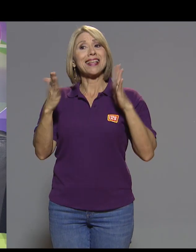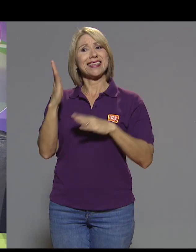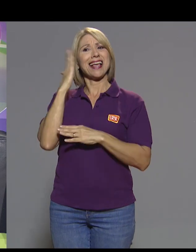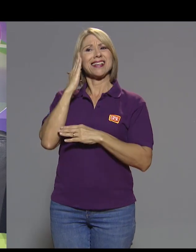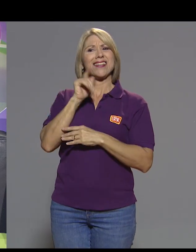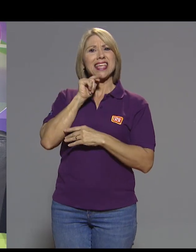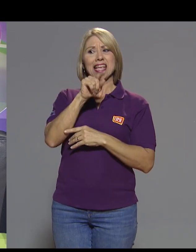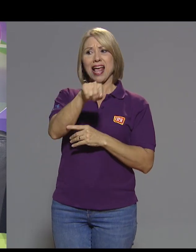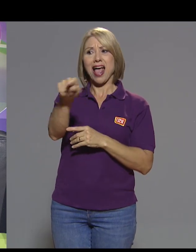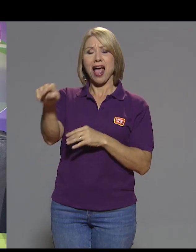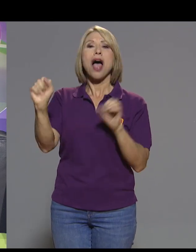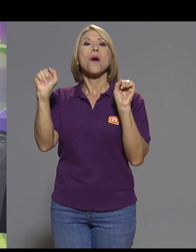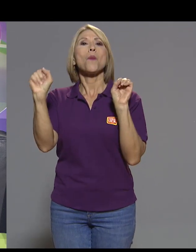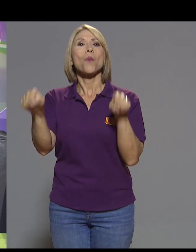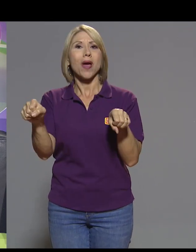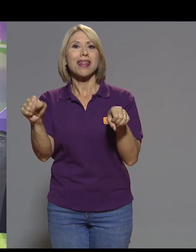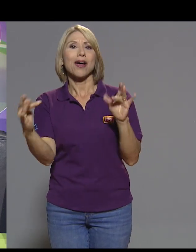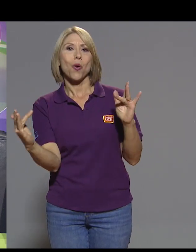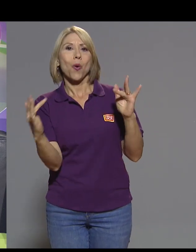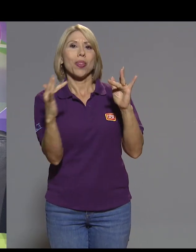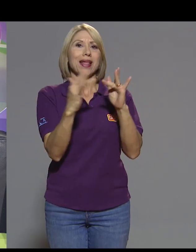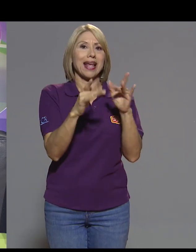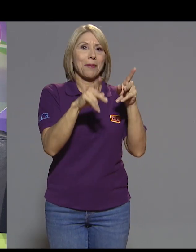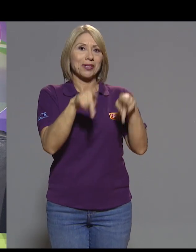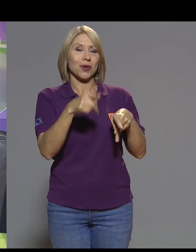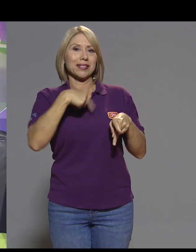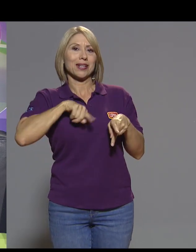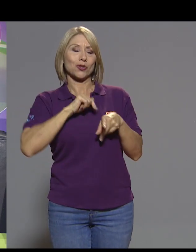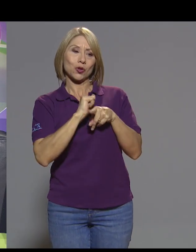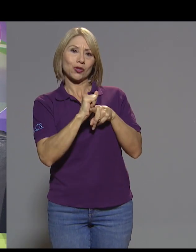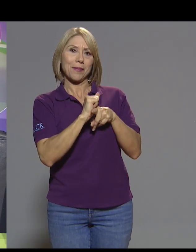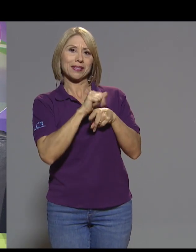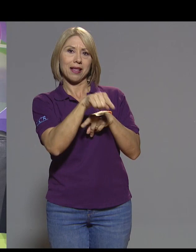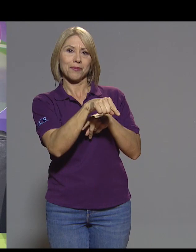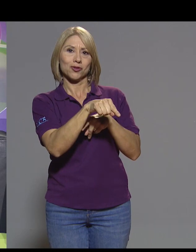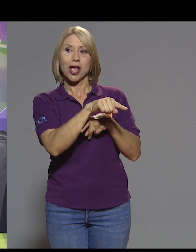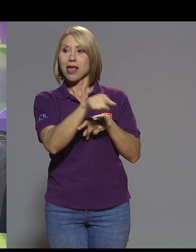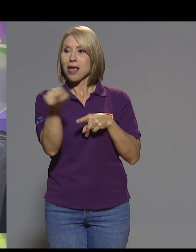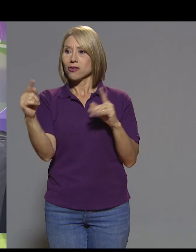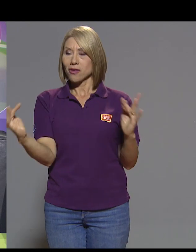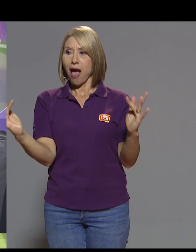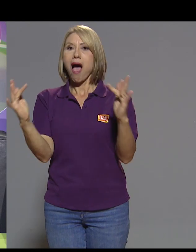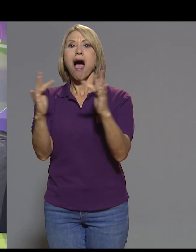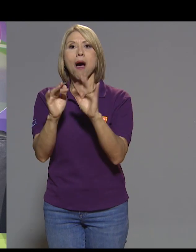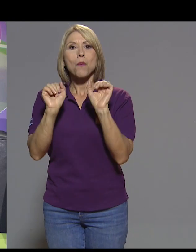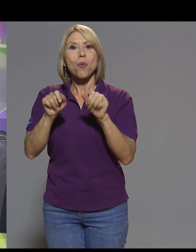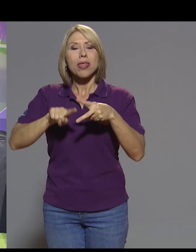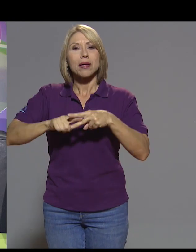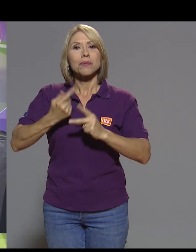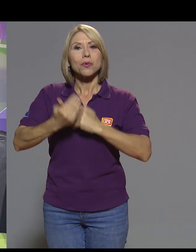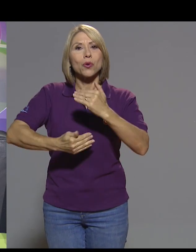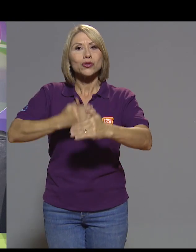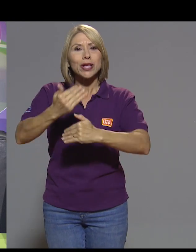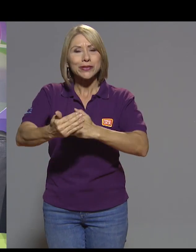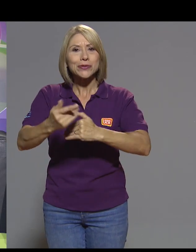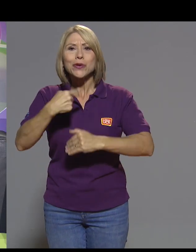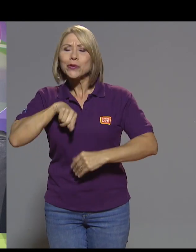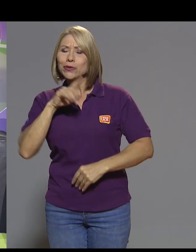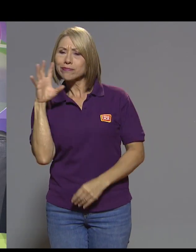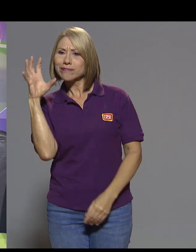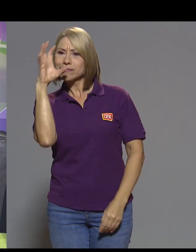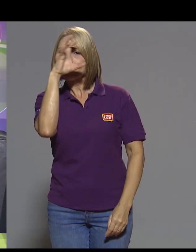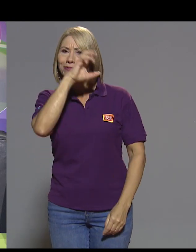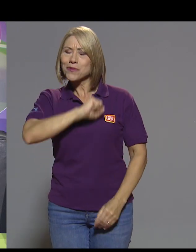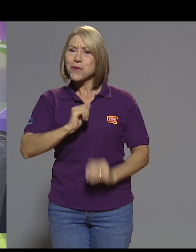a los que le dimos la capacitación y podamos empezar estos procesos verdad procesos en los que descubrimos talentos atletas que